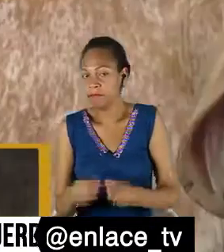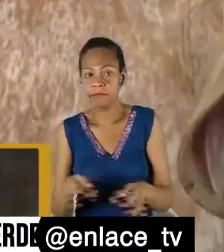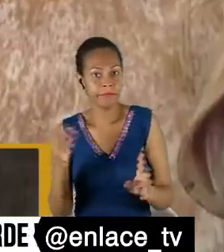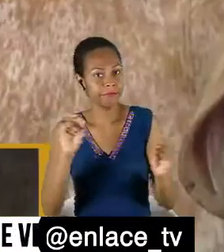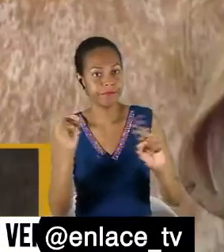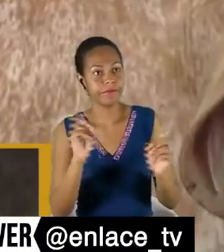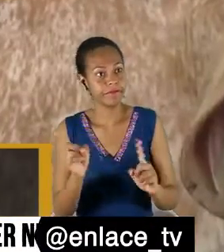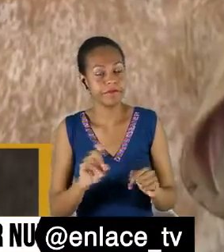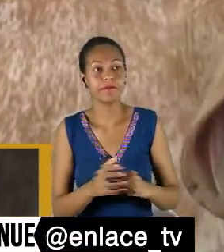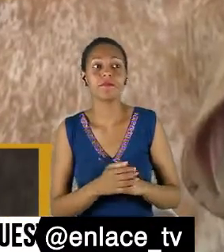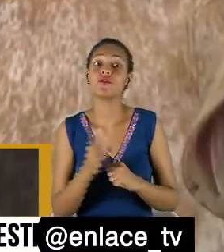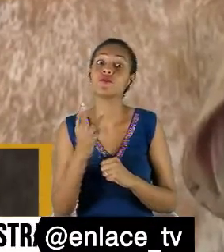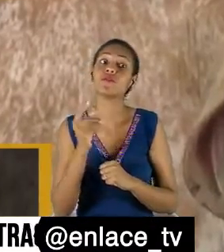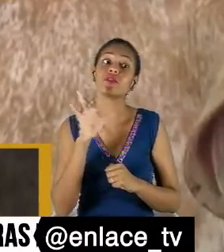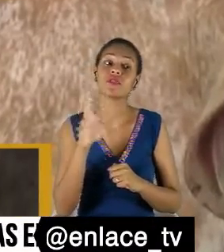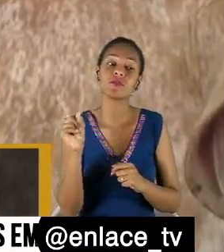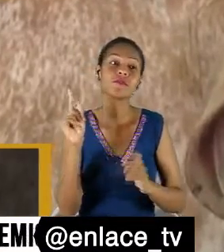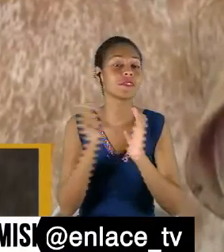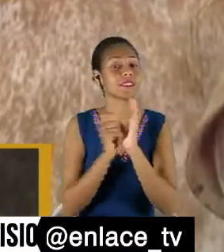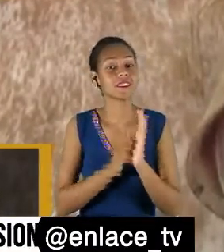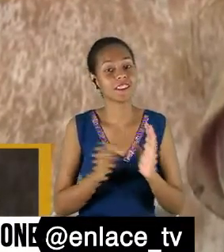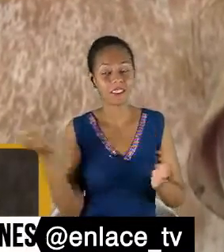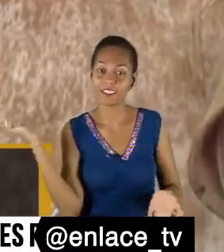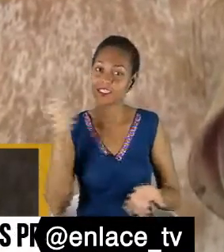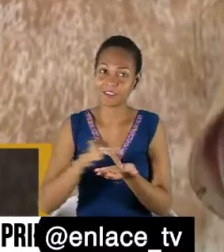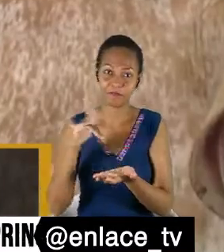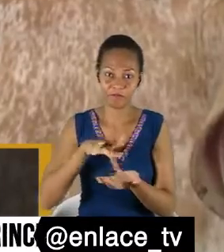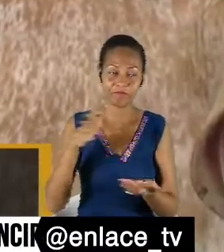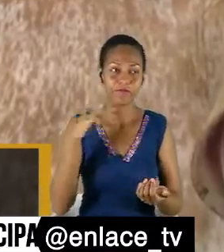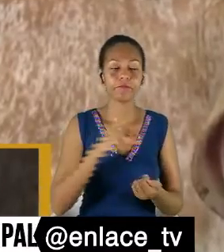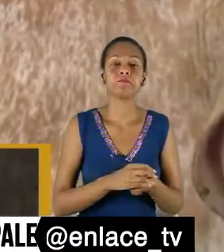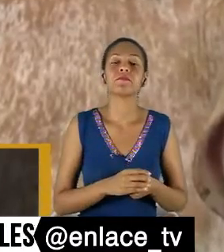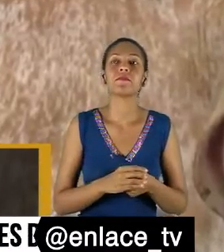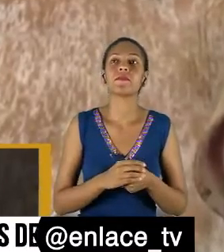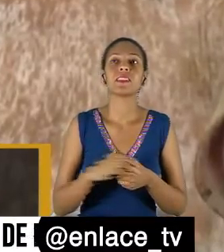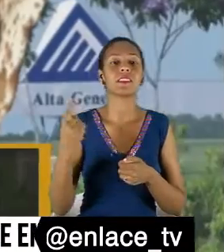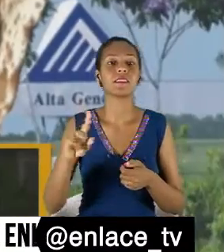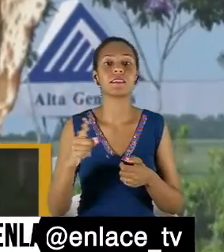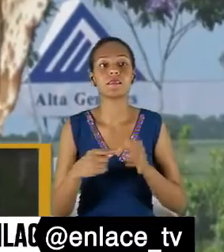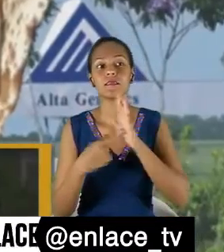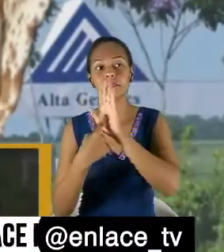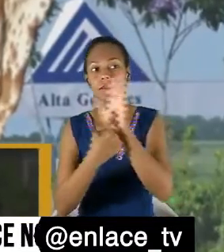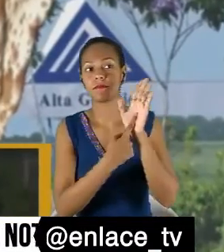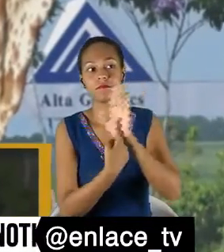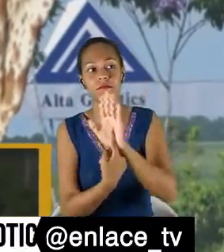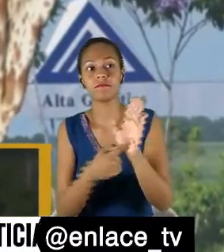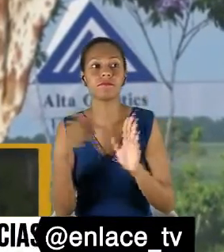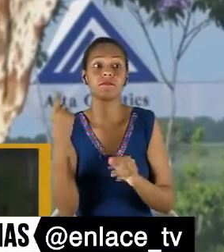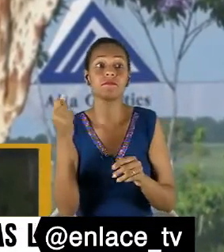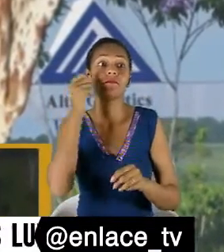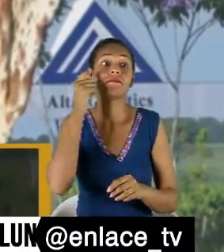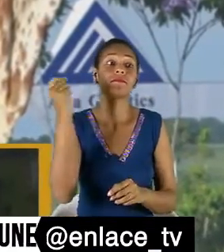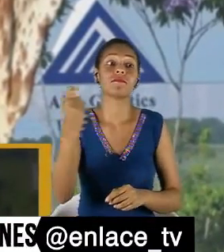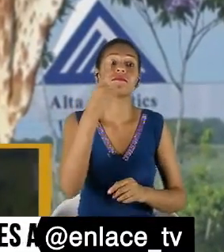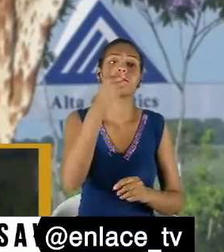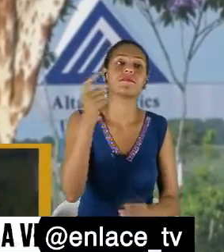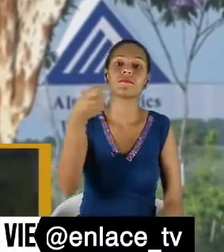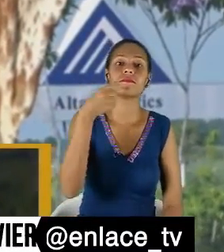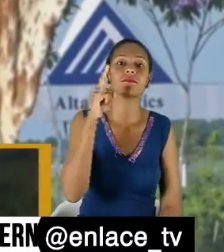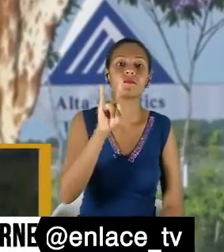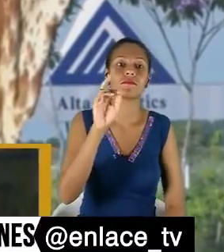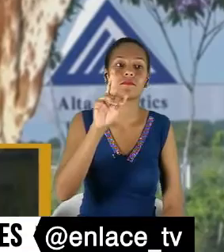51. Tenemos dentro del marco de las exposiciones la primera exposición GIR. Creo que es un logro